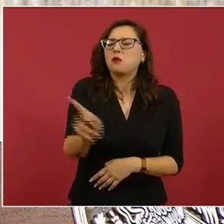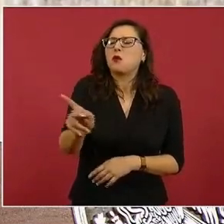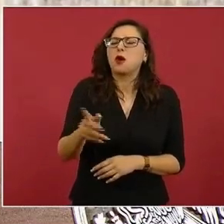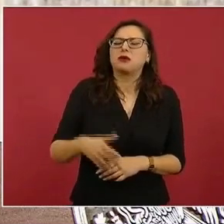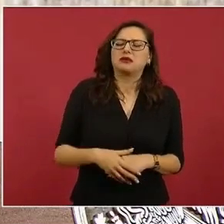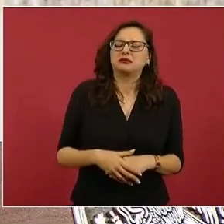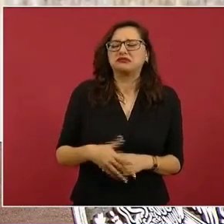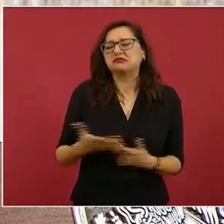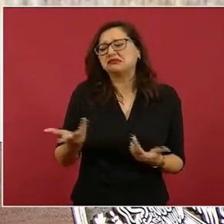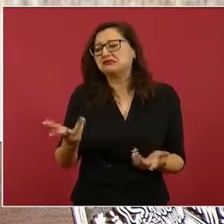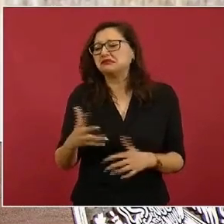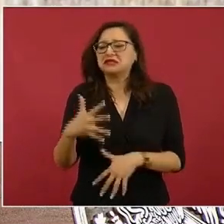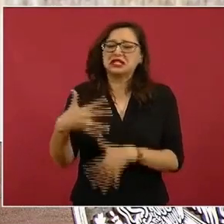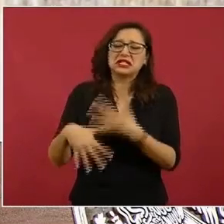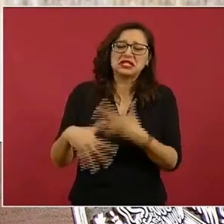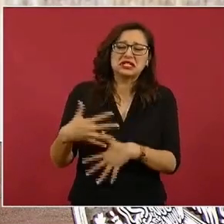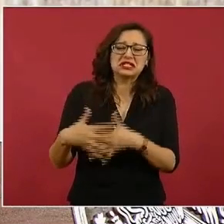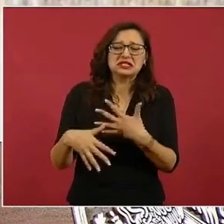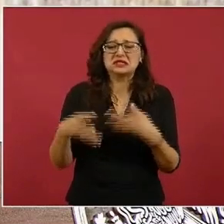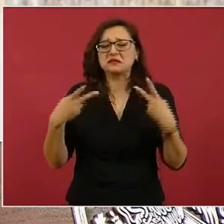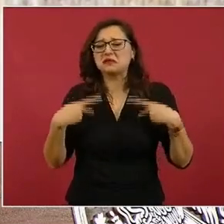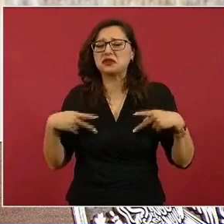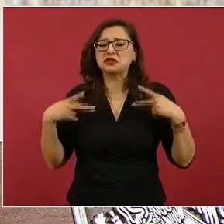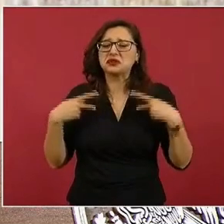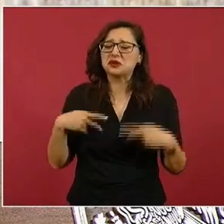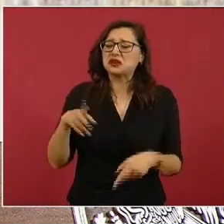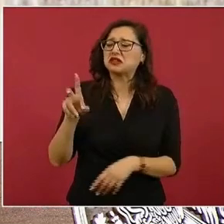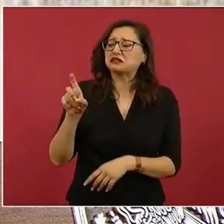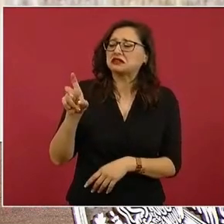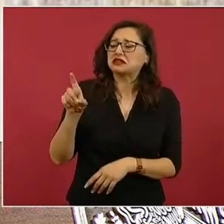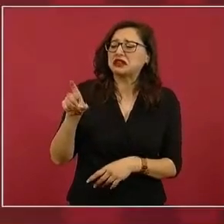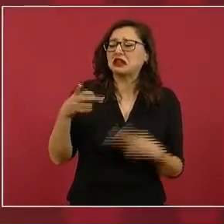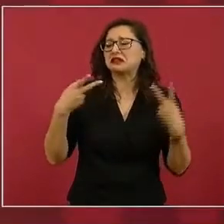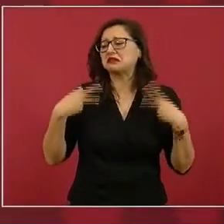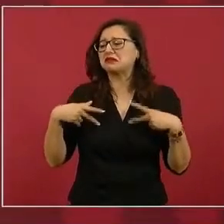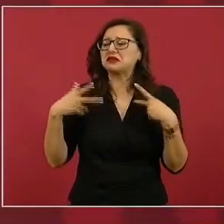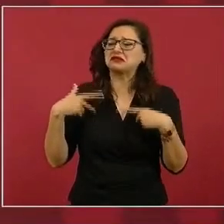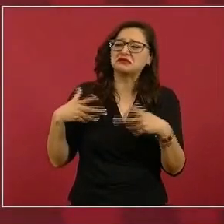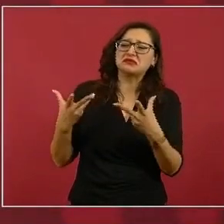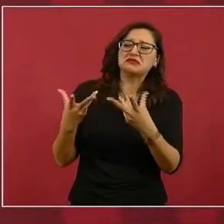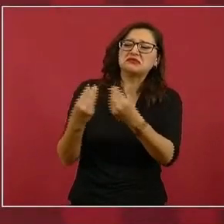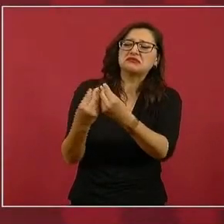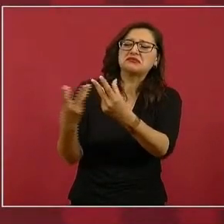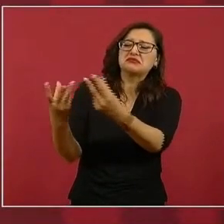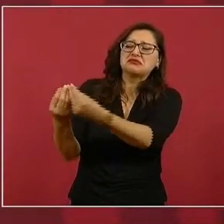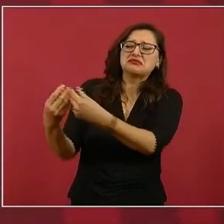con 20, con 30 gentes. Me dieron por muerto,